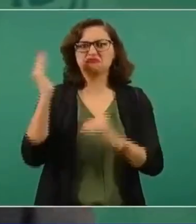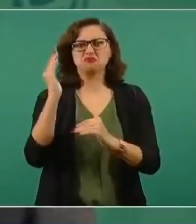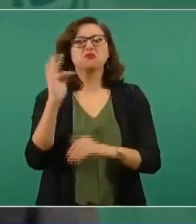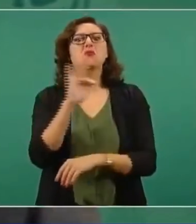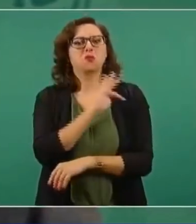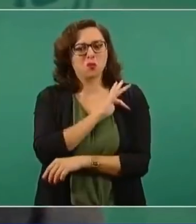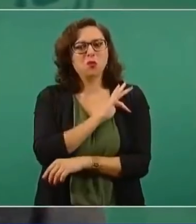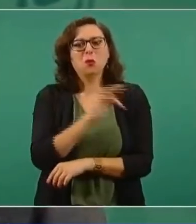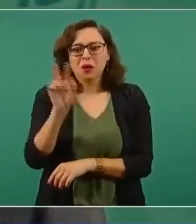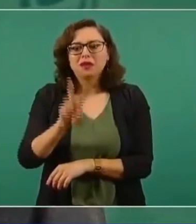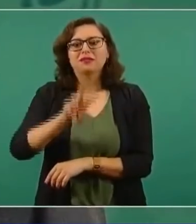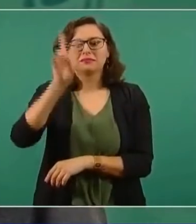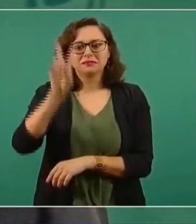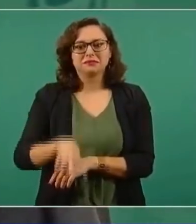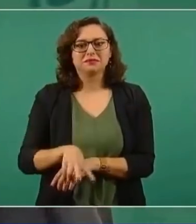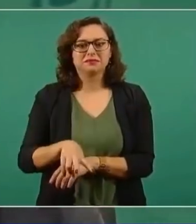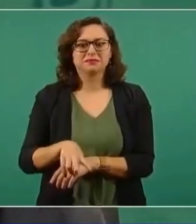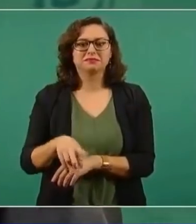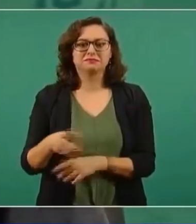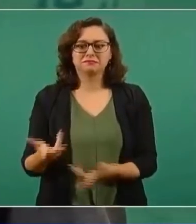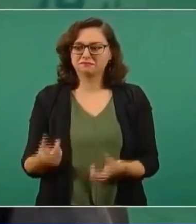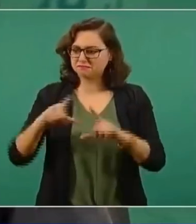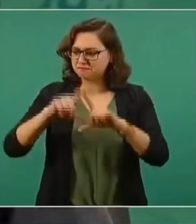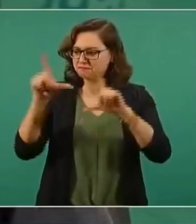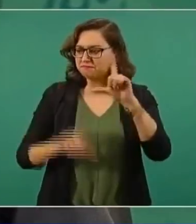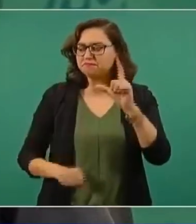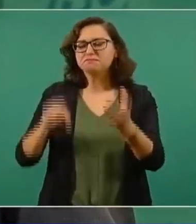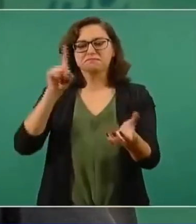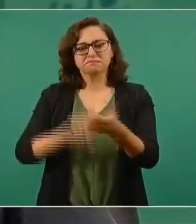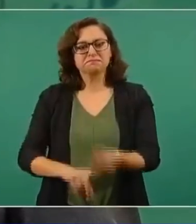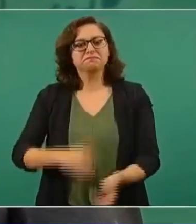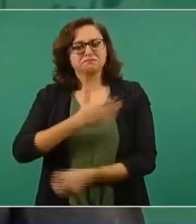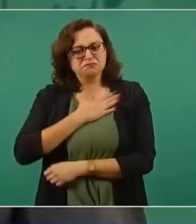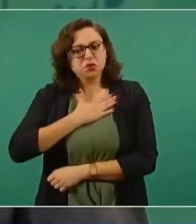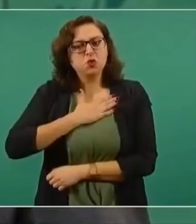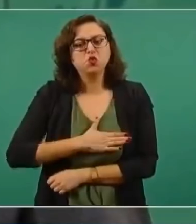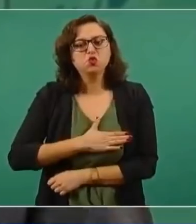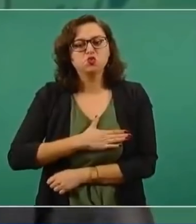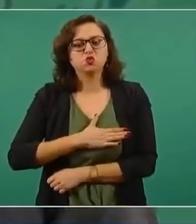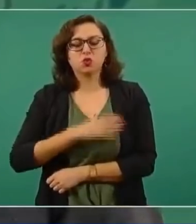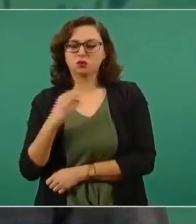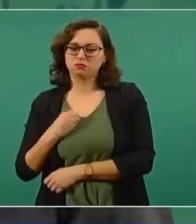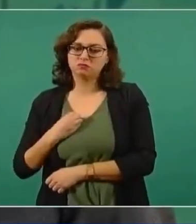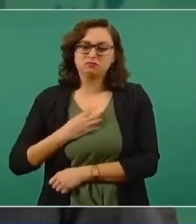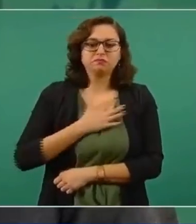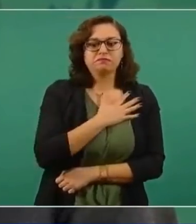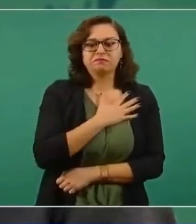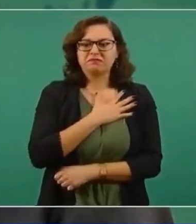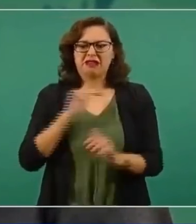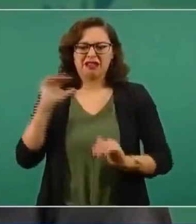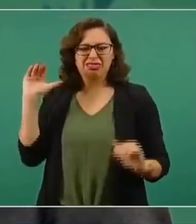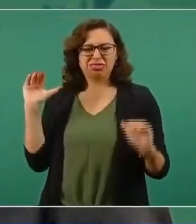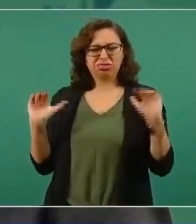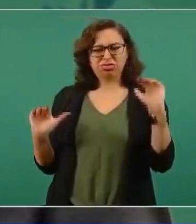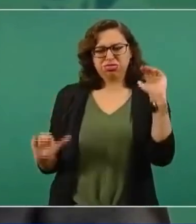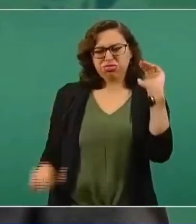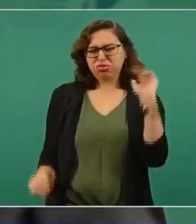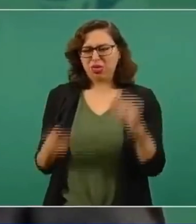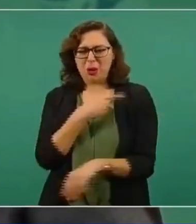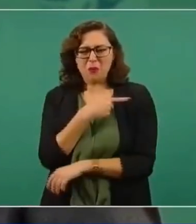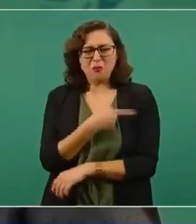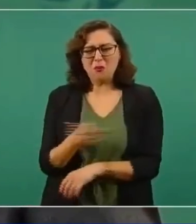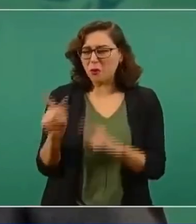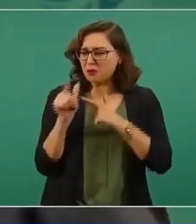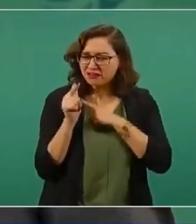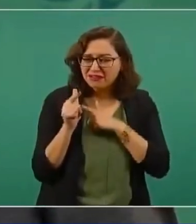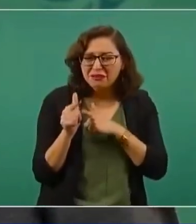todo de que haya justicia en nuestro país, que haya bienestar, que no haya esta monstruosa desigualdad económica y social